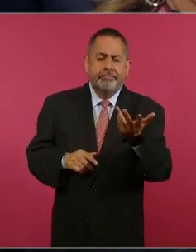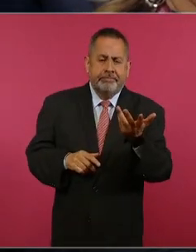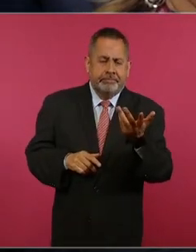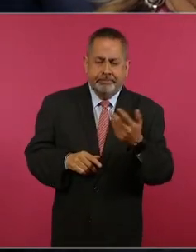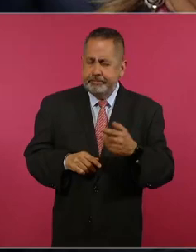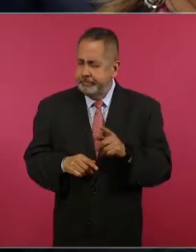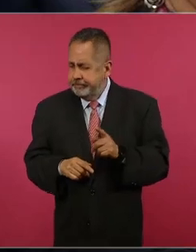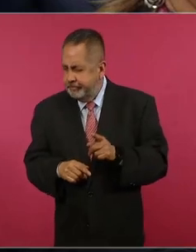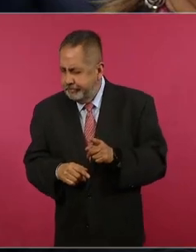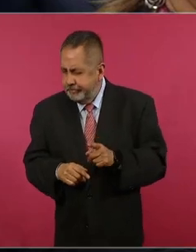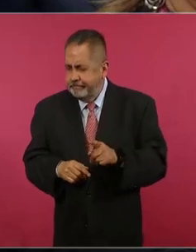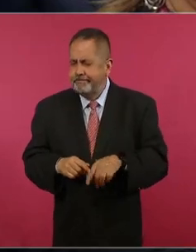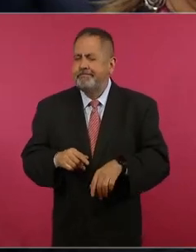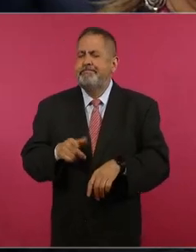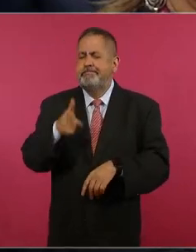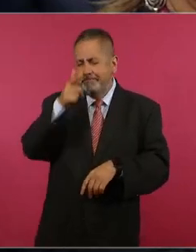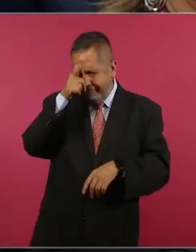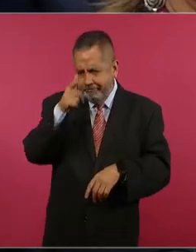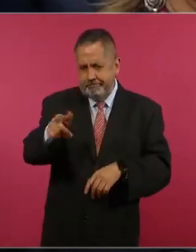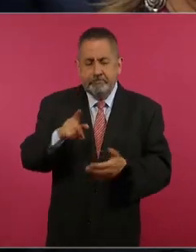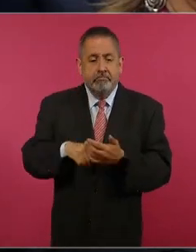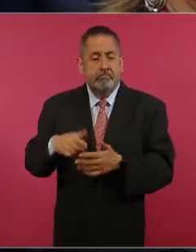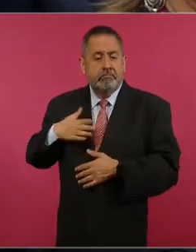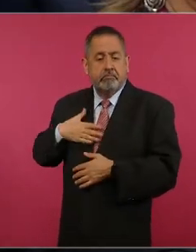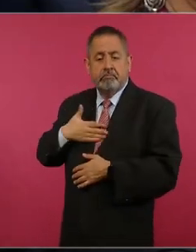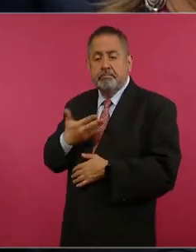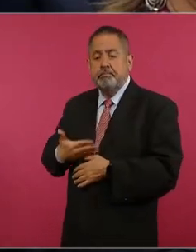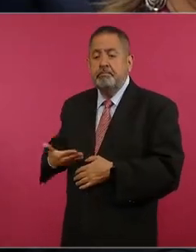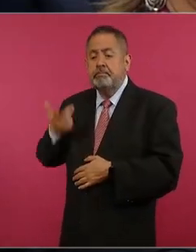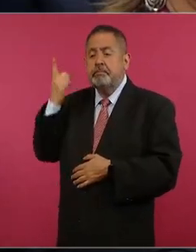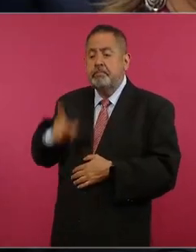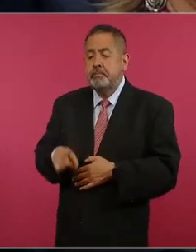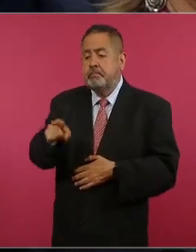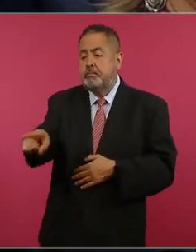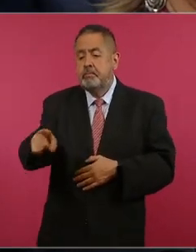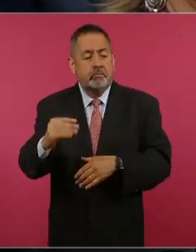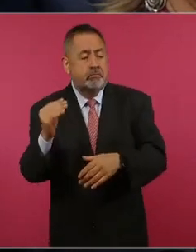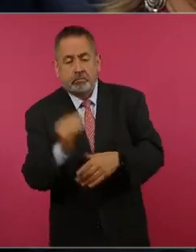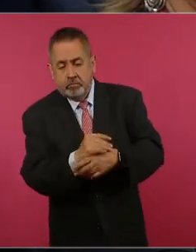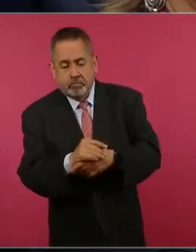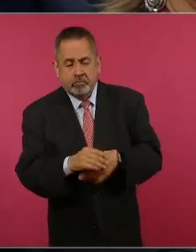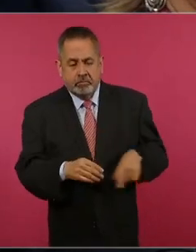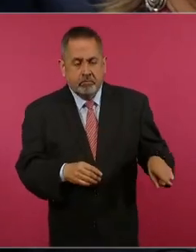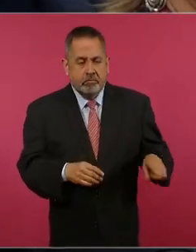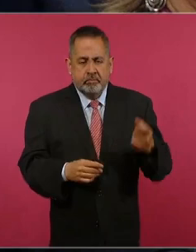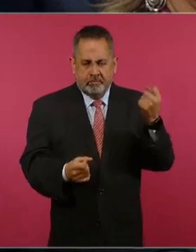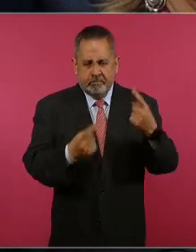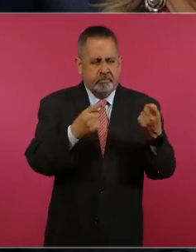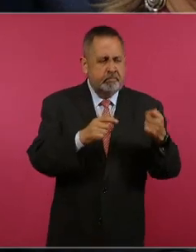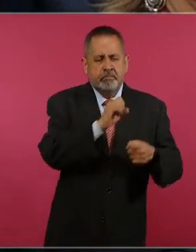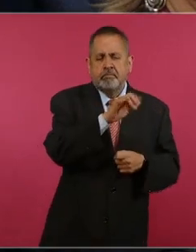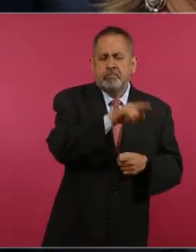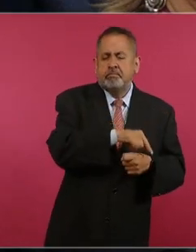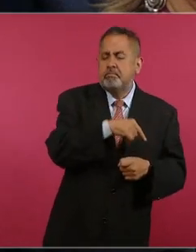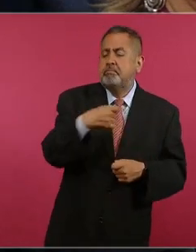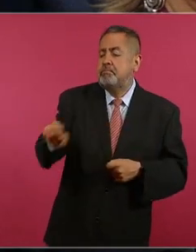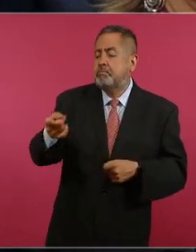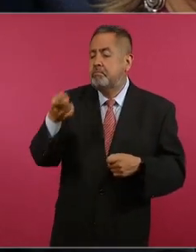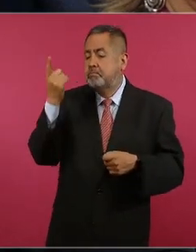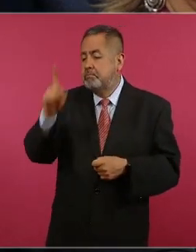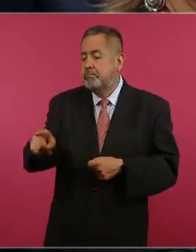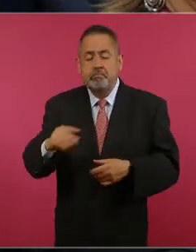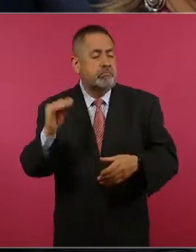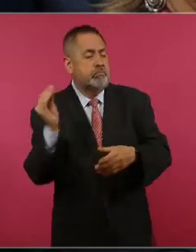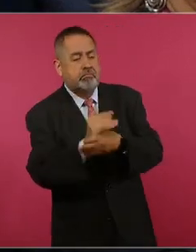señal o desde la línea que pueda haber desde la presidencia para que se den desacato a ciertos puntos que tiene como resolución el